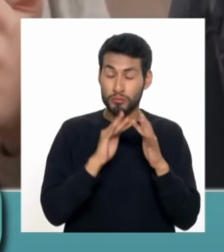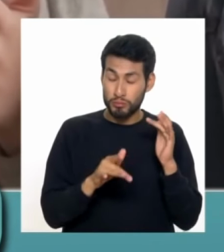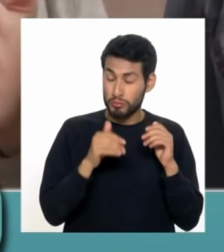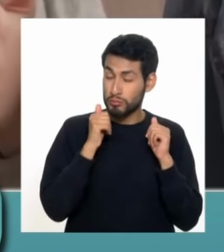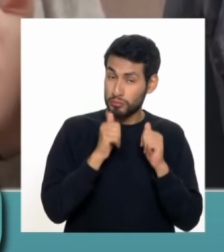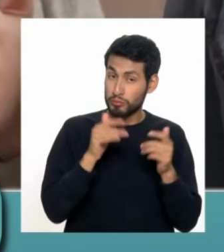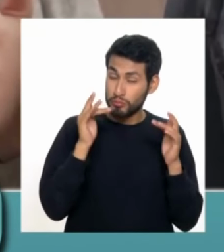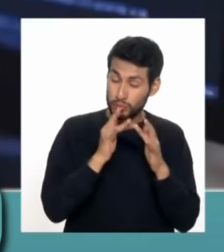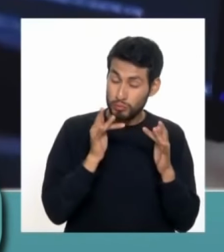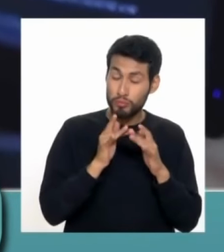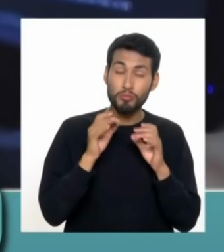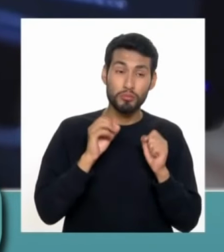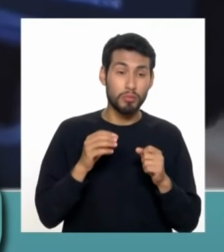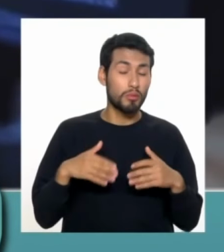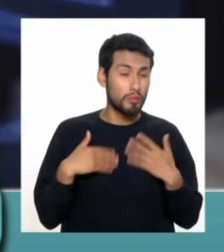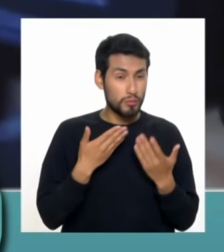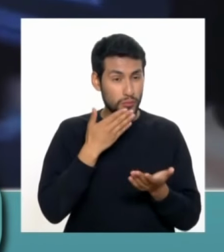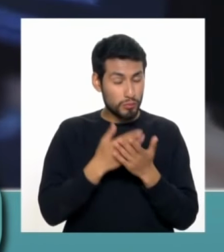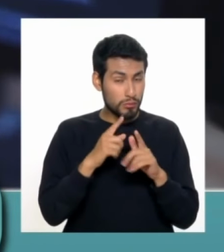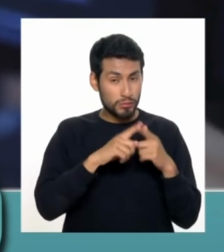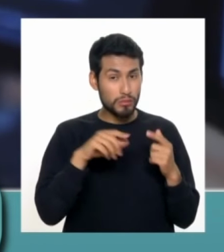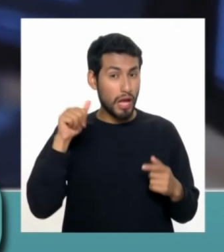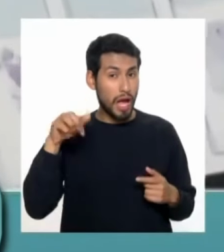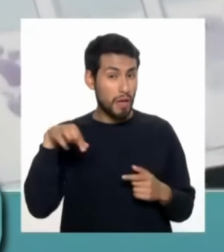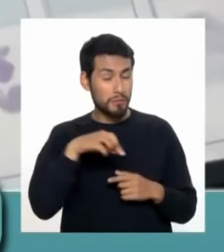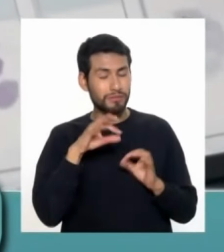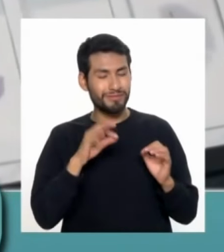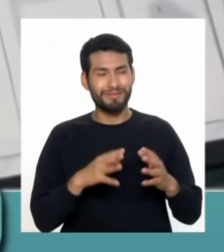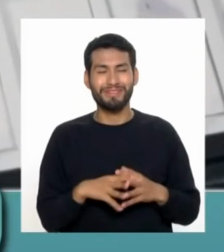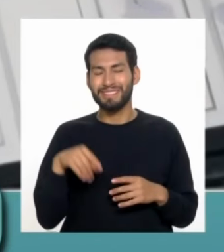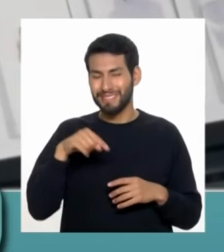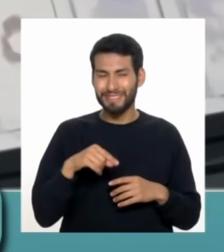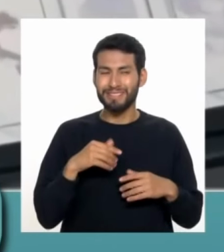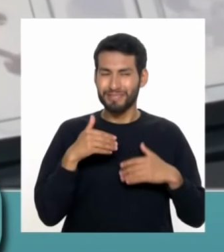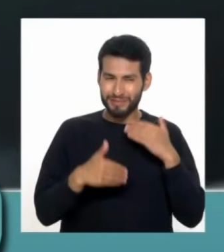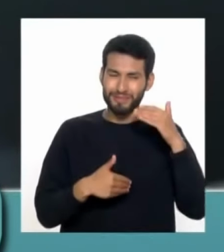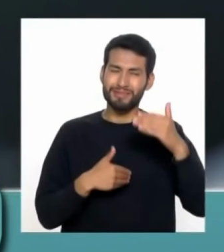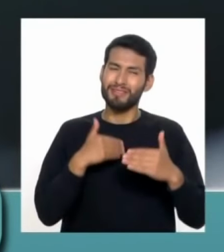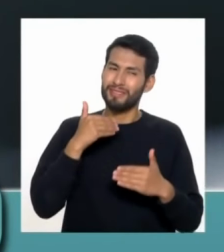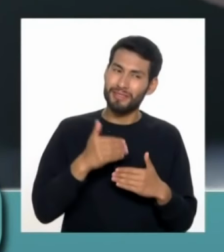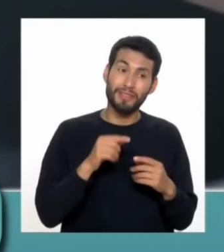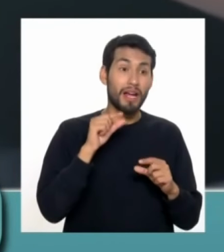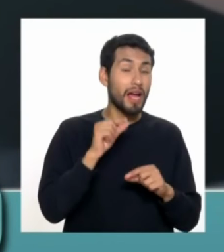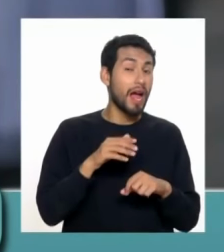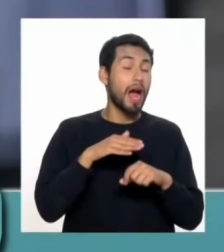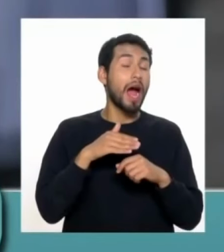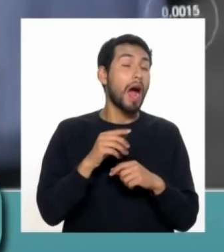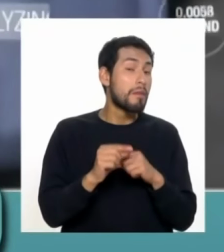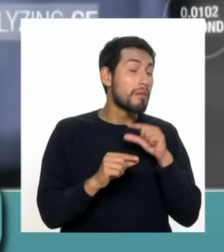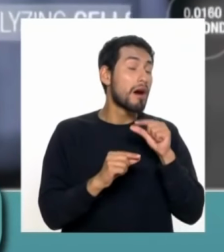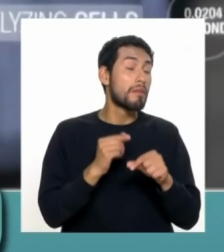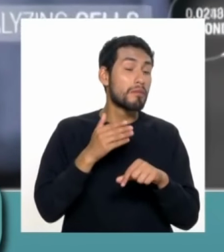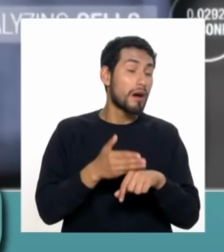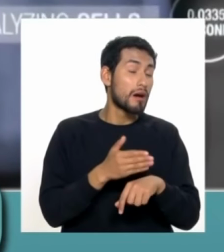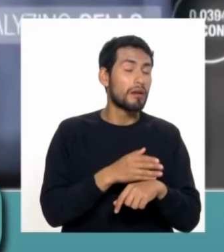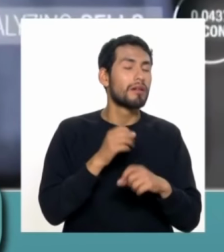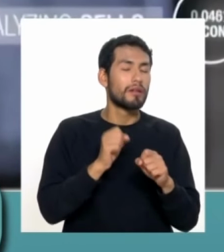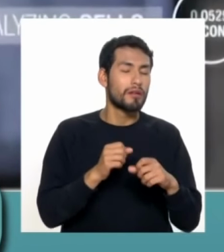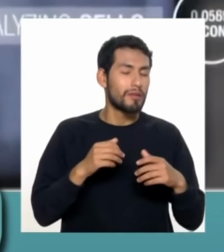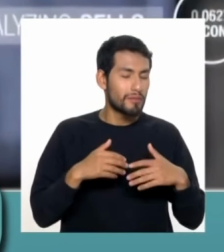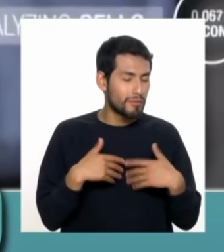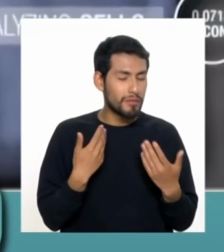realmente que permite muchas aplicaciones, ¿no? Entonces, eso todavía está desplegándose. Conforme avance, pues, podríamos decir que podrían